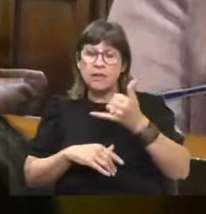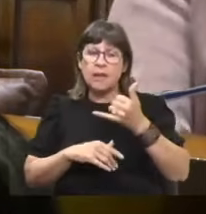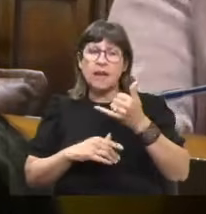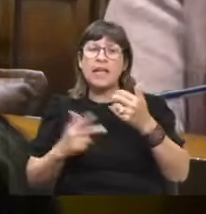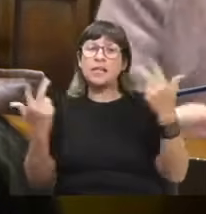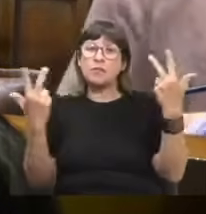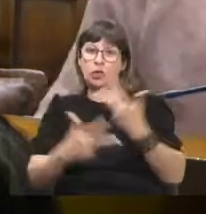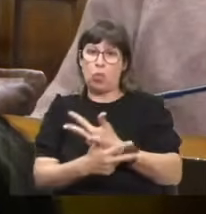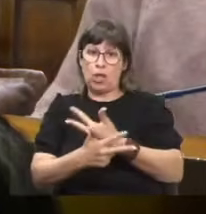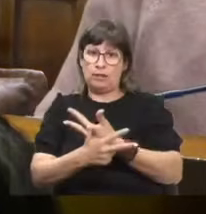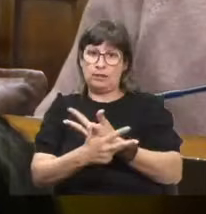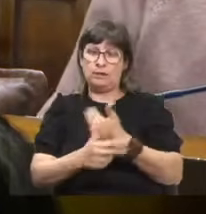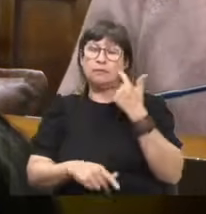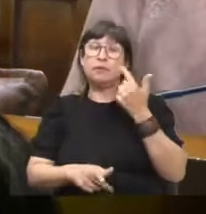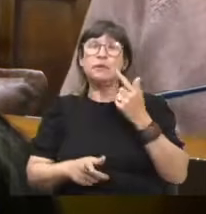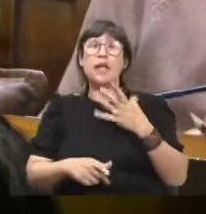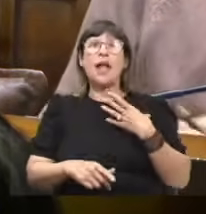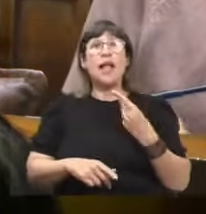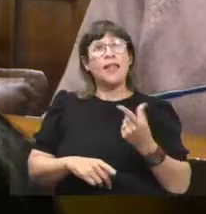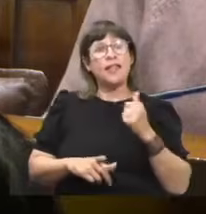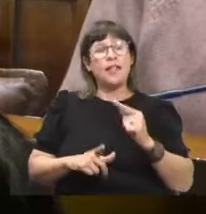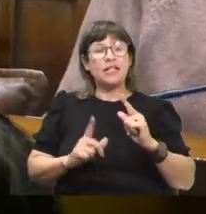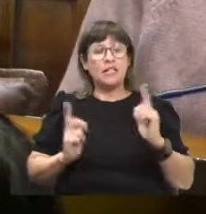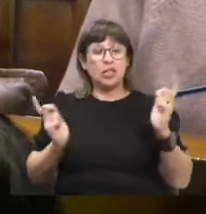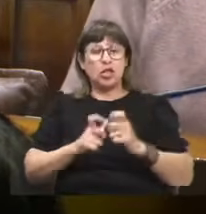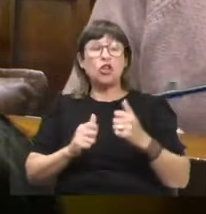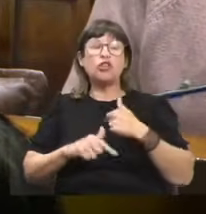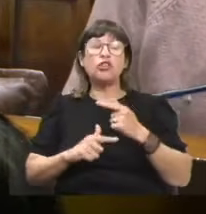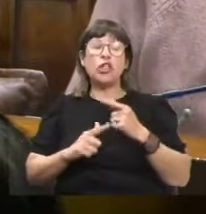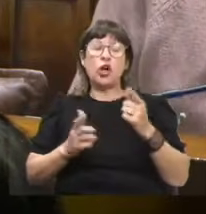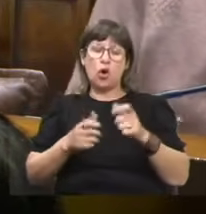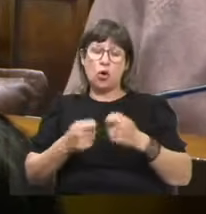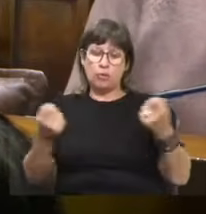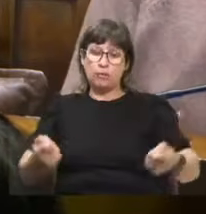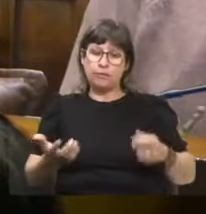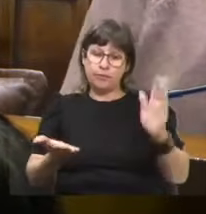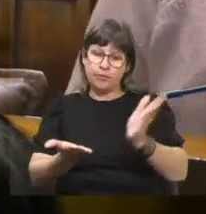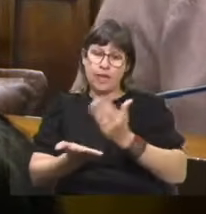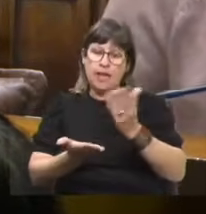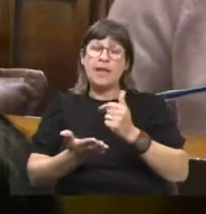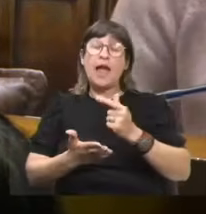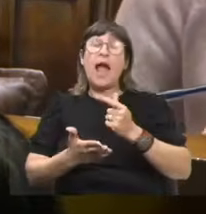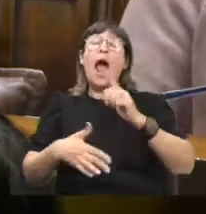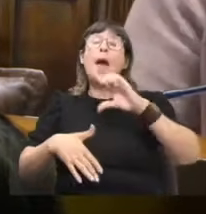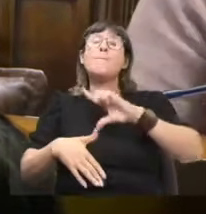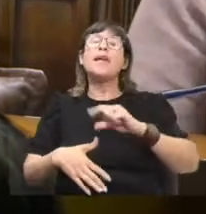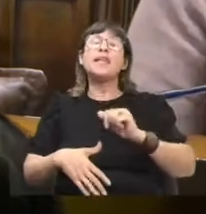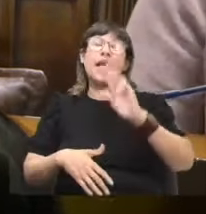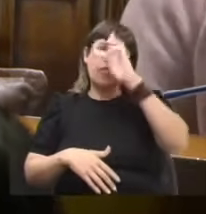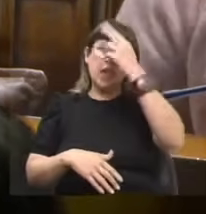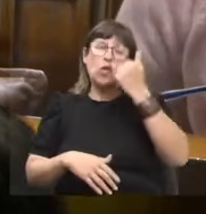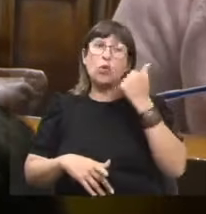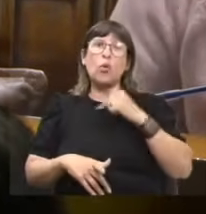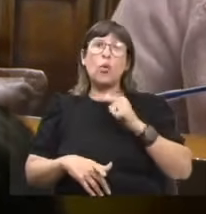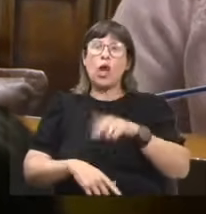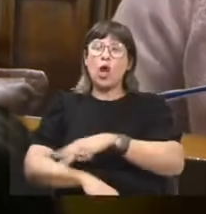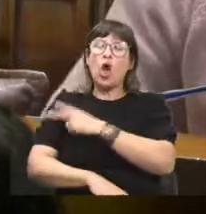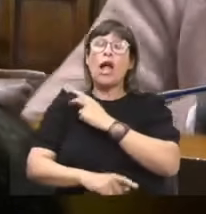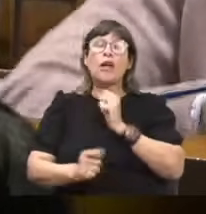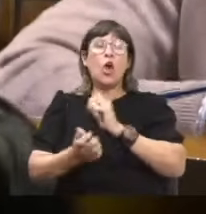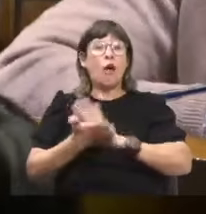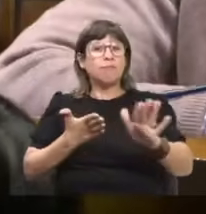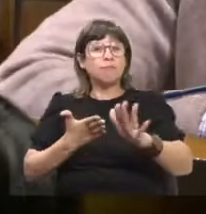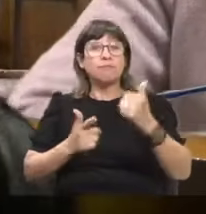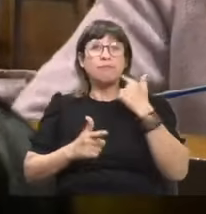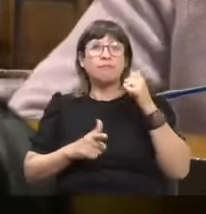virtuales. Director del Consejo Editorial de la Revista Médica del Uruguay, cargo honorario y